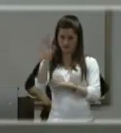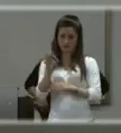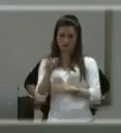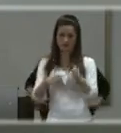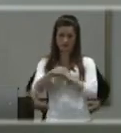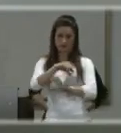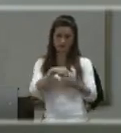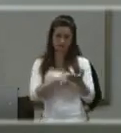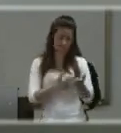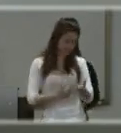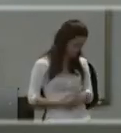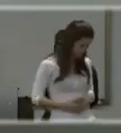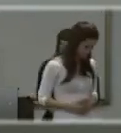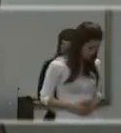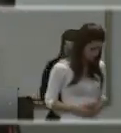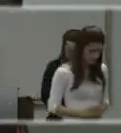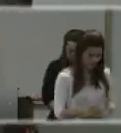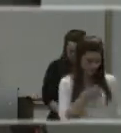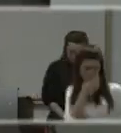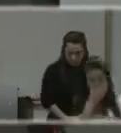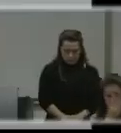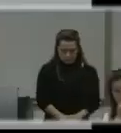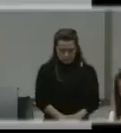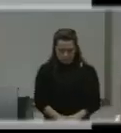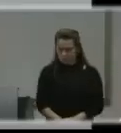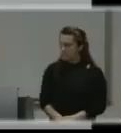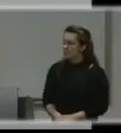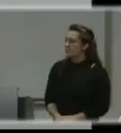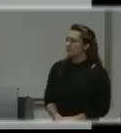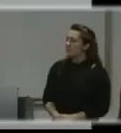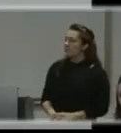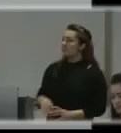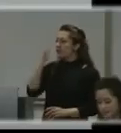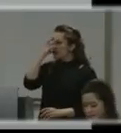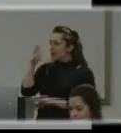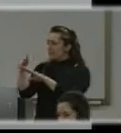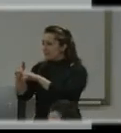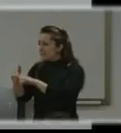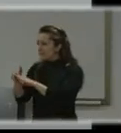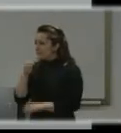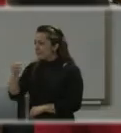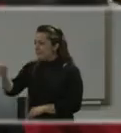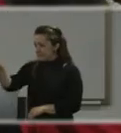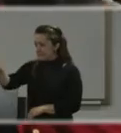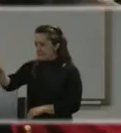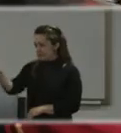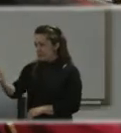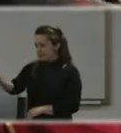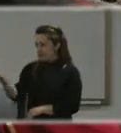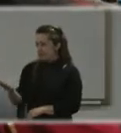¿de qué hablamos cuando hablamos de derechos sexuales y reproductivos? Ay, sí, qué pena que Gracielita me pidió la palabra hace mil años.